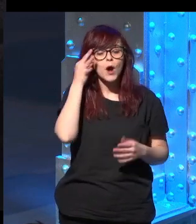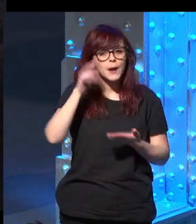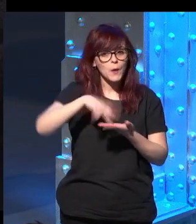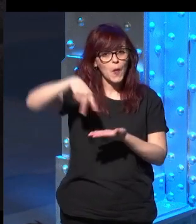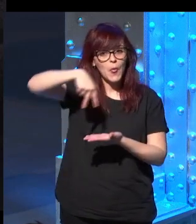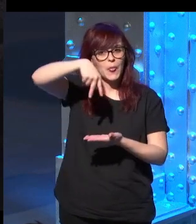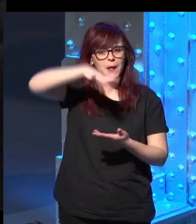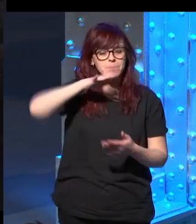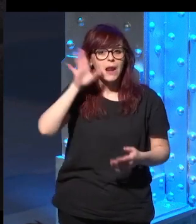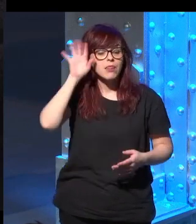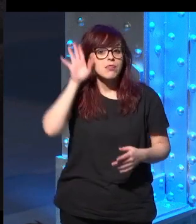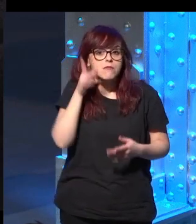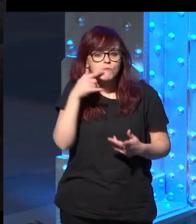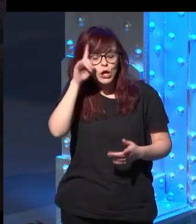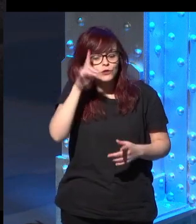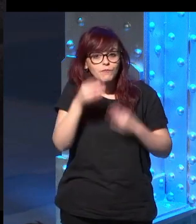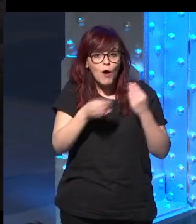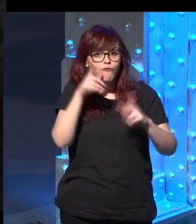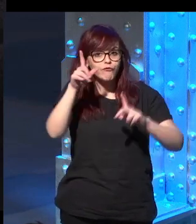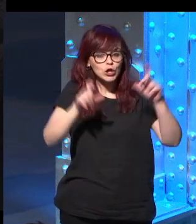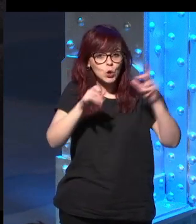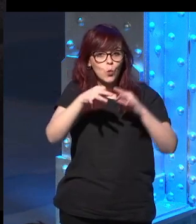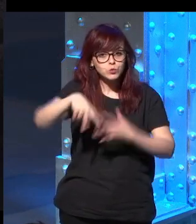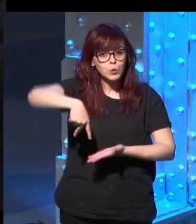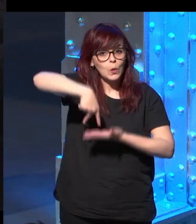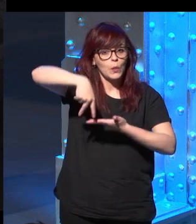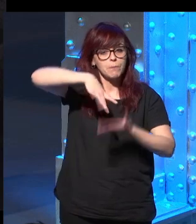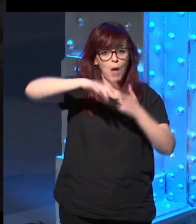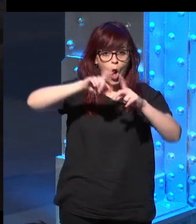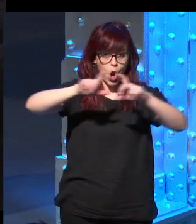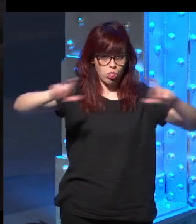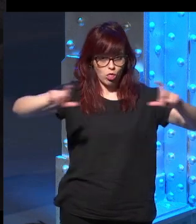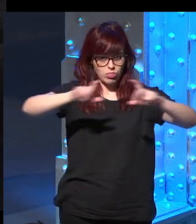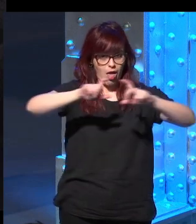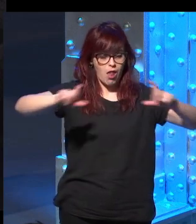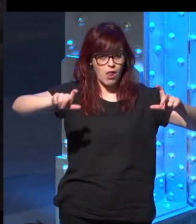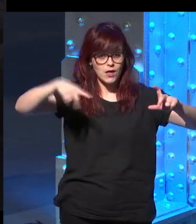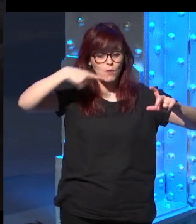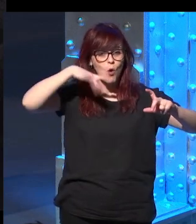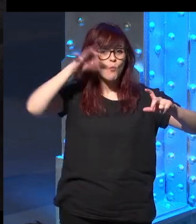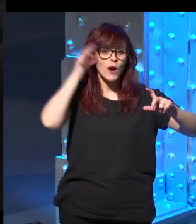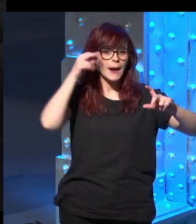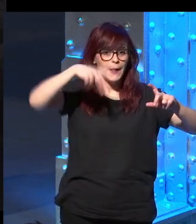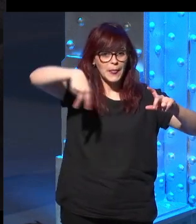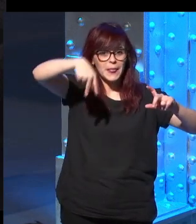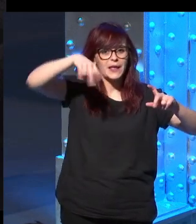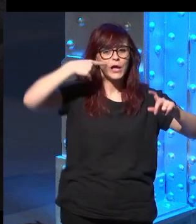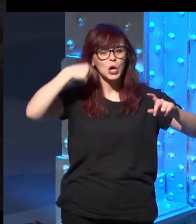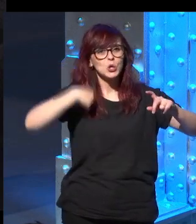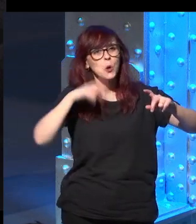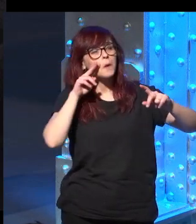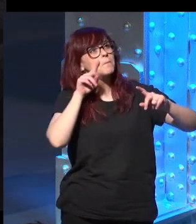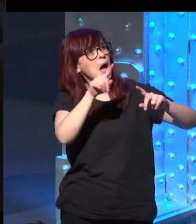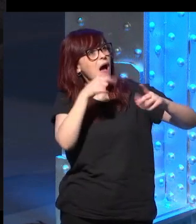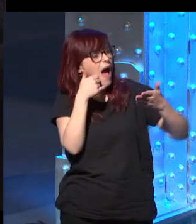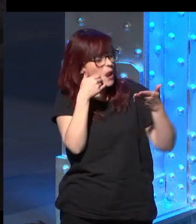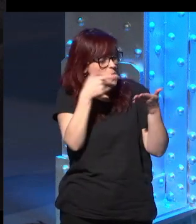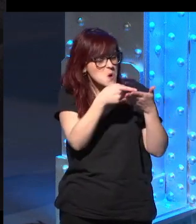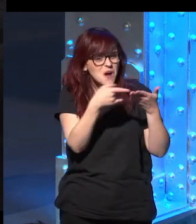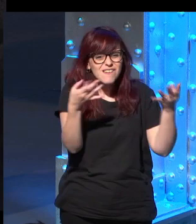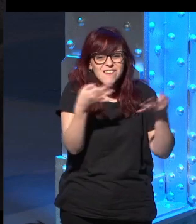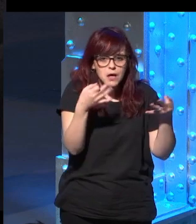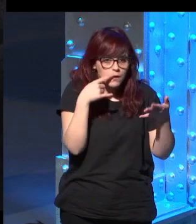no sé qué estaría haciendo, pero en la foto que es horizontal, la mujer levita, yo estoy mirando fijamente algo que no sé